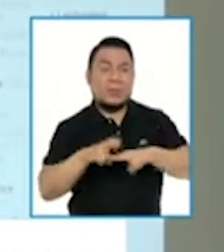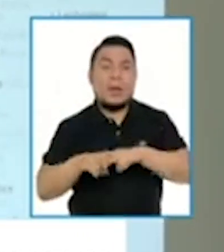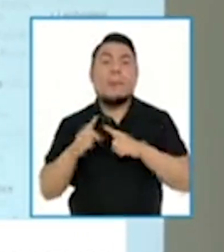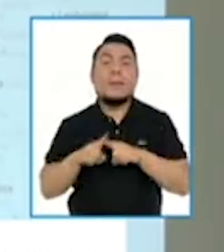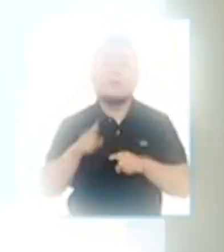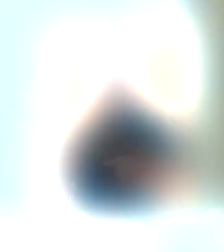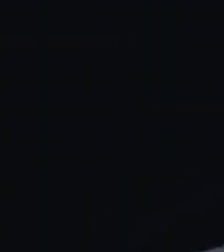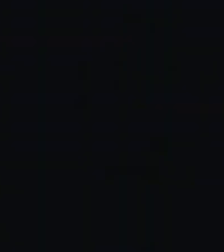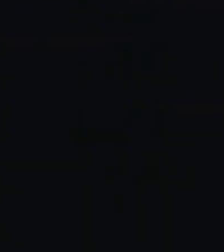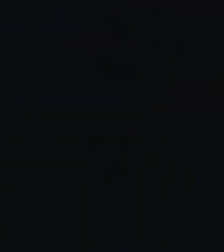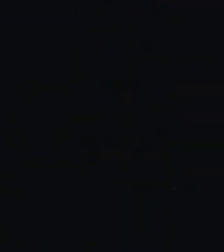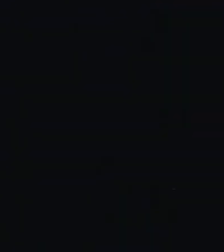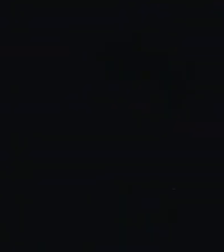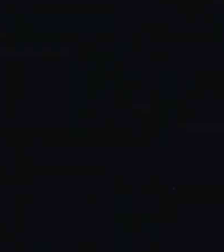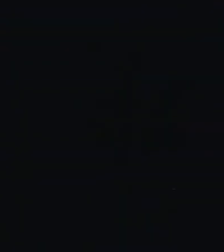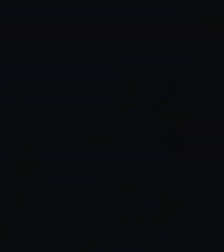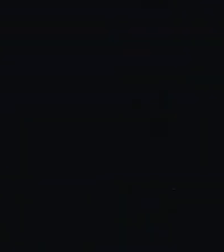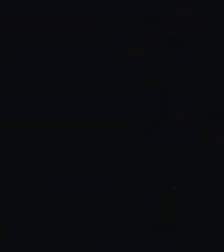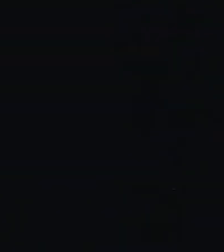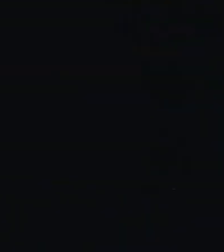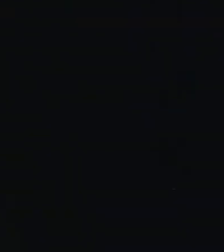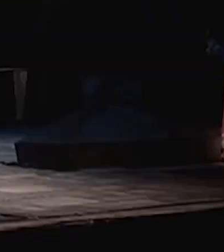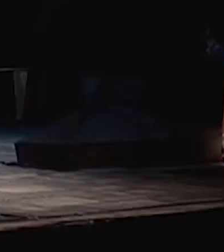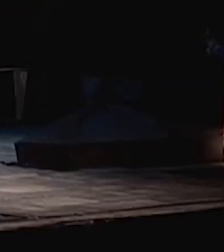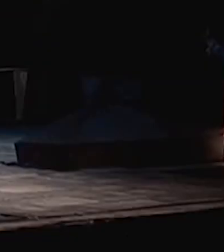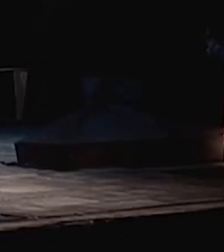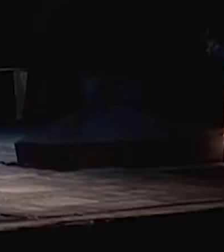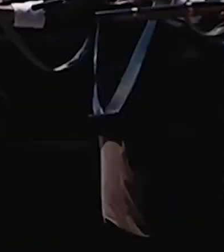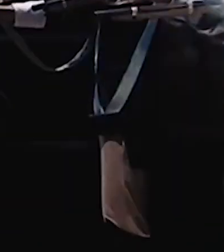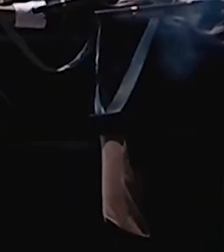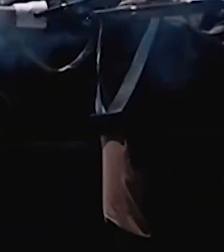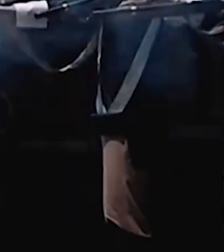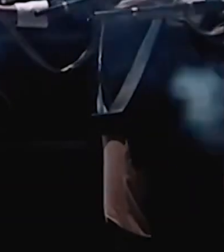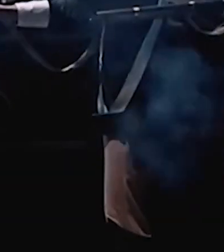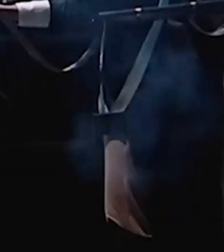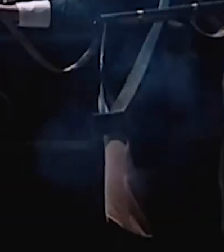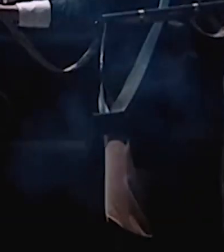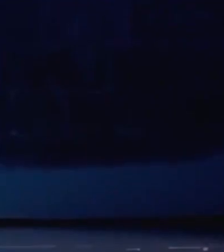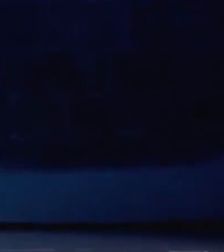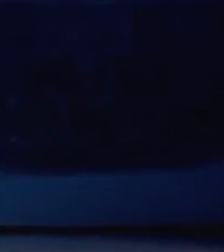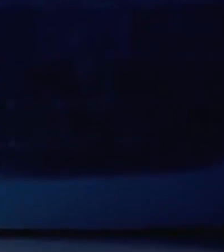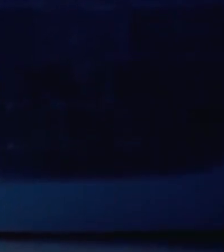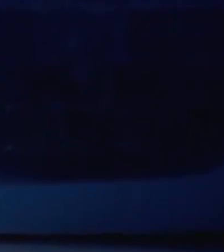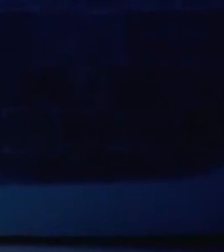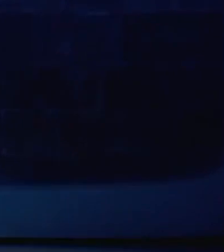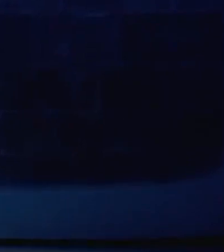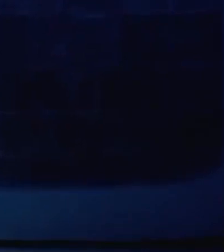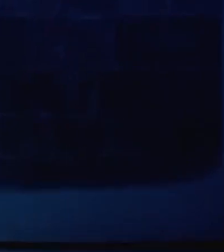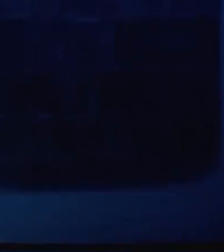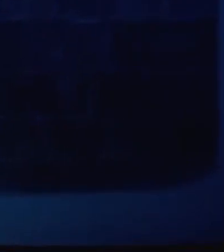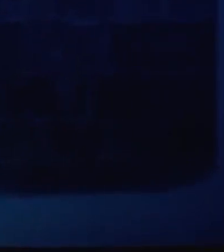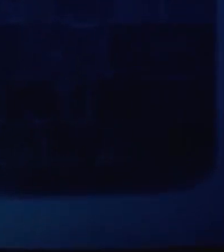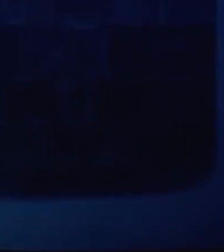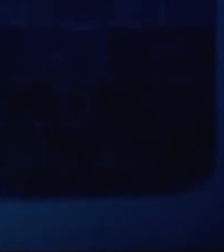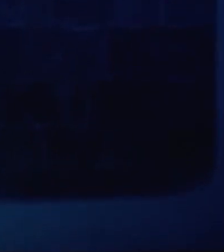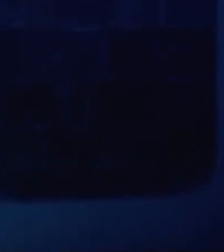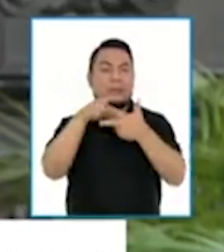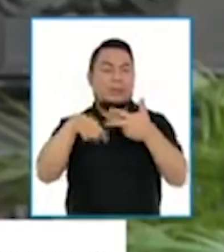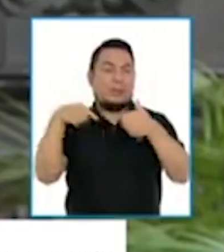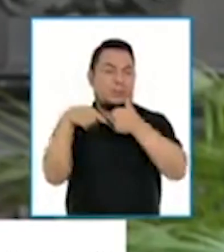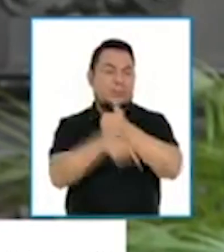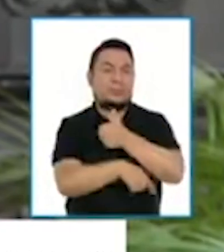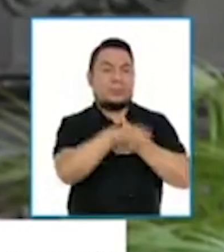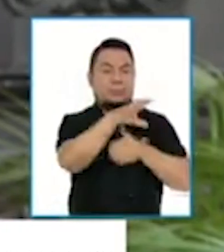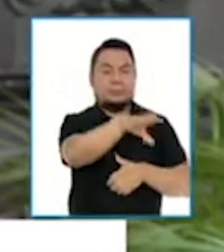los protocolos. De igual manera habrá flexibilidad para que estas actividades se realicen en espacios cerrados. Tres